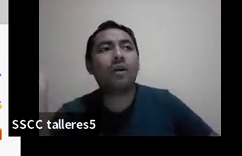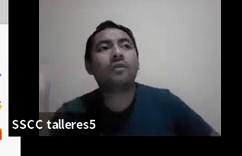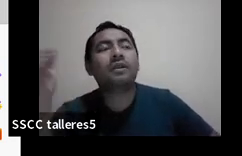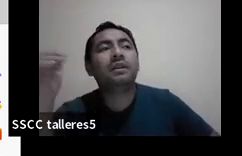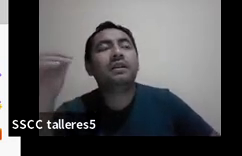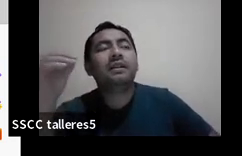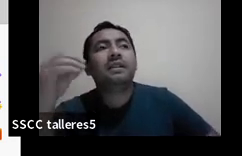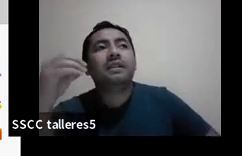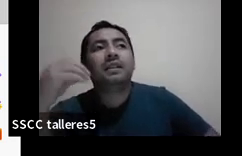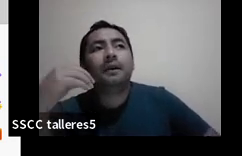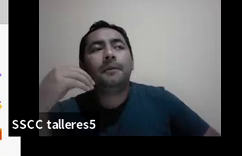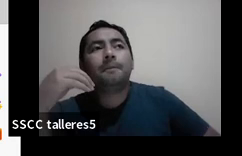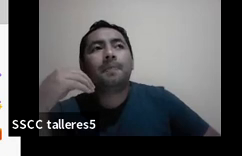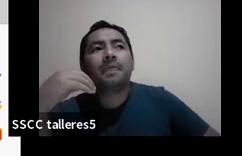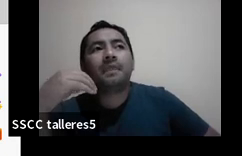la has jugado,